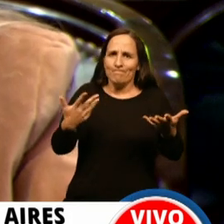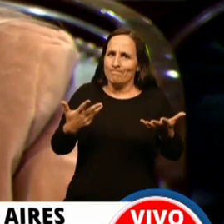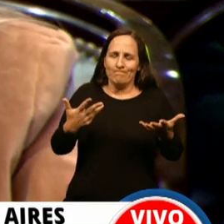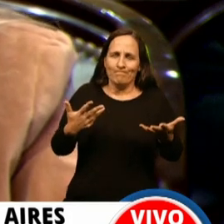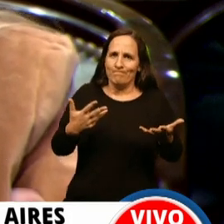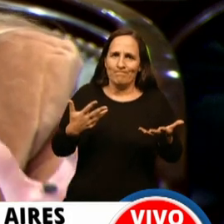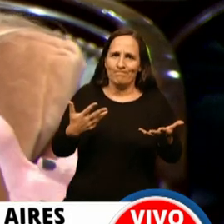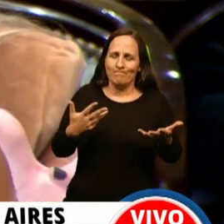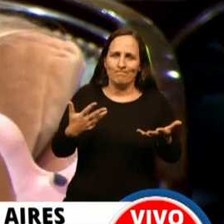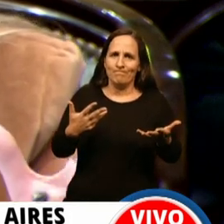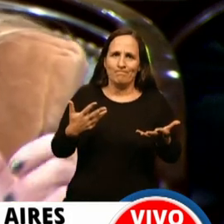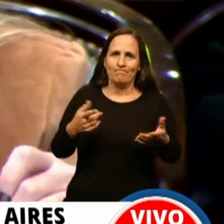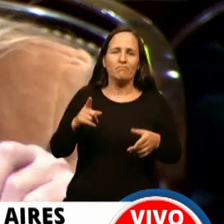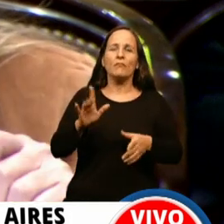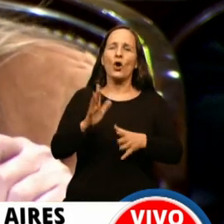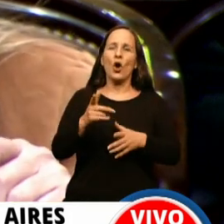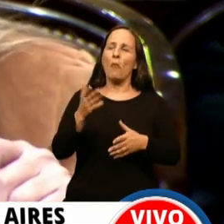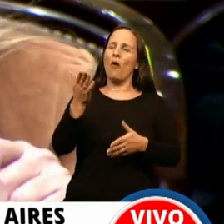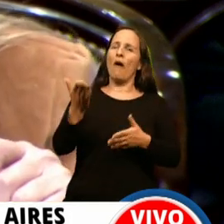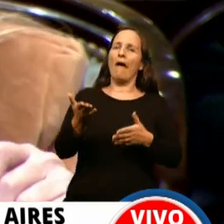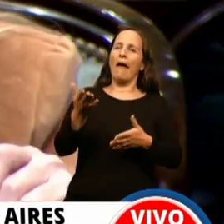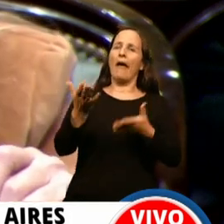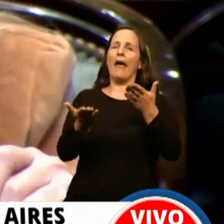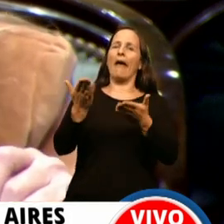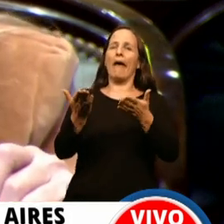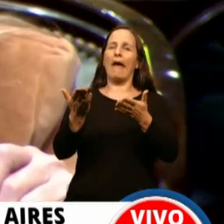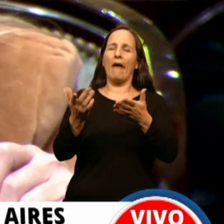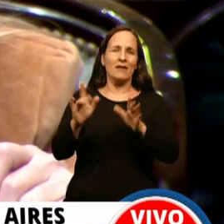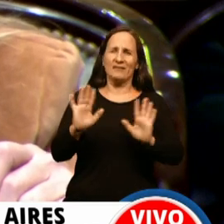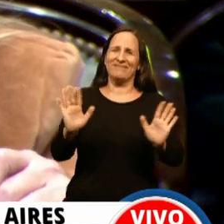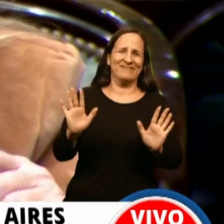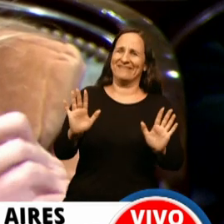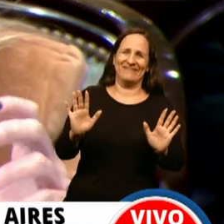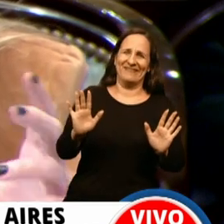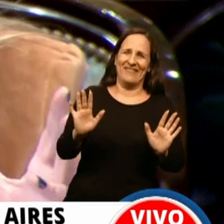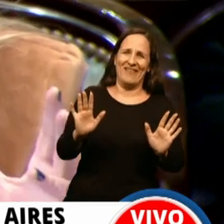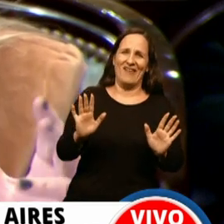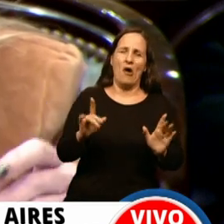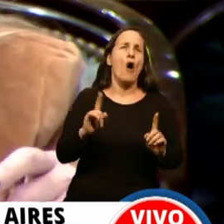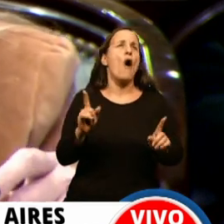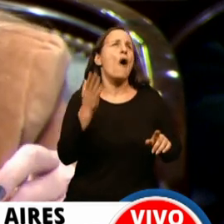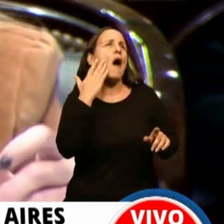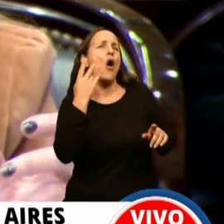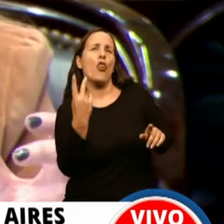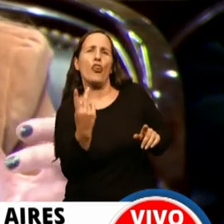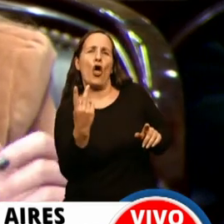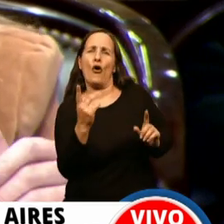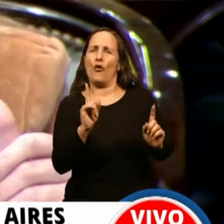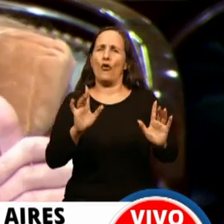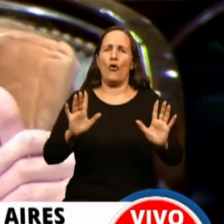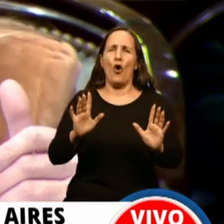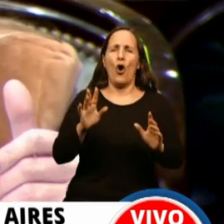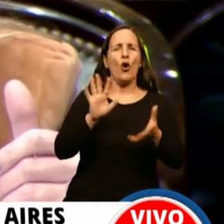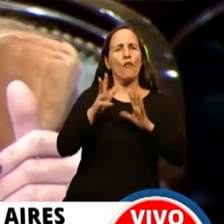no juzgada una vida que no tuviera que ver con la hipocresía una vida que no tuviera que ver